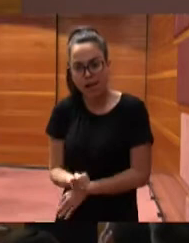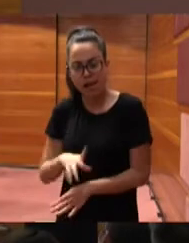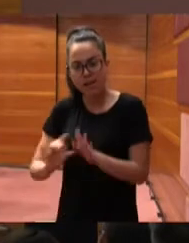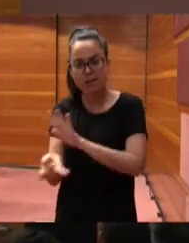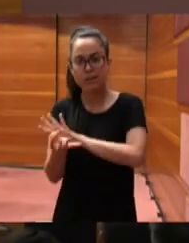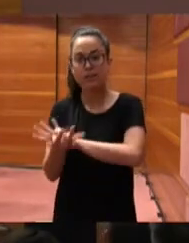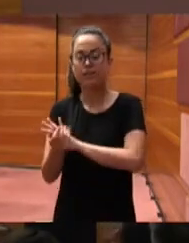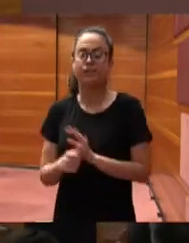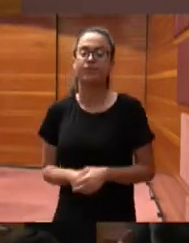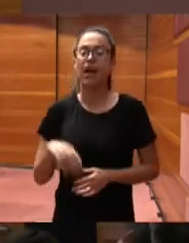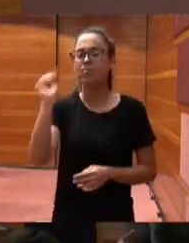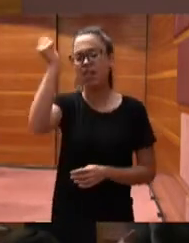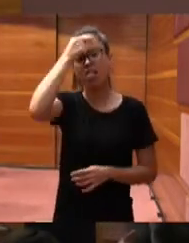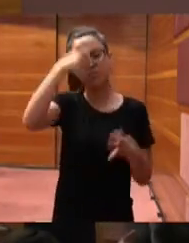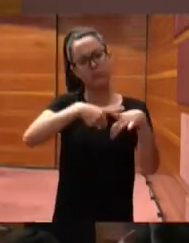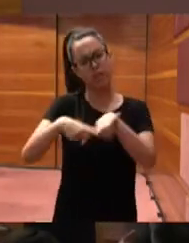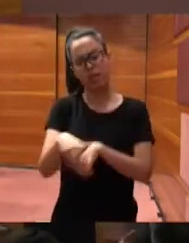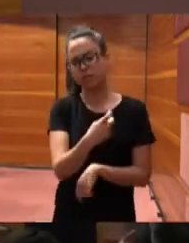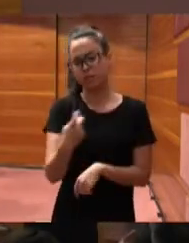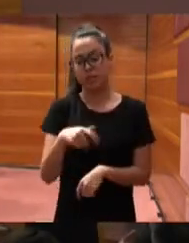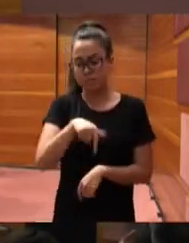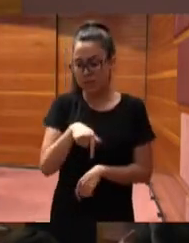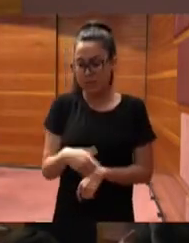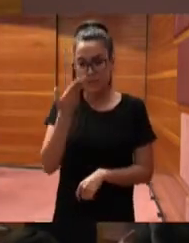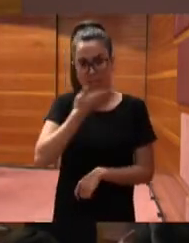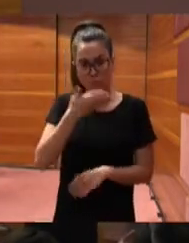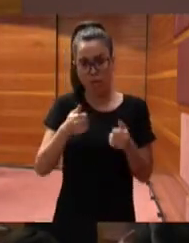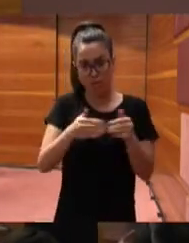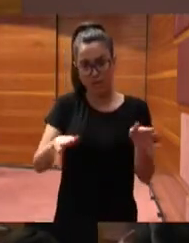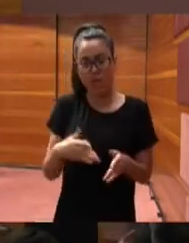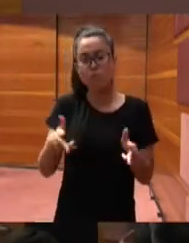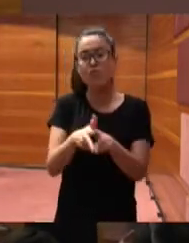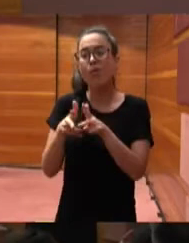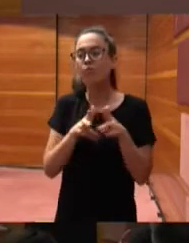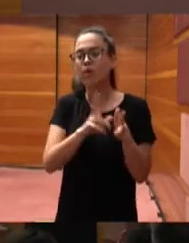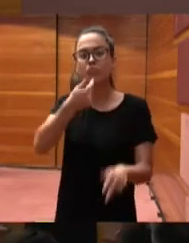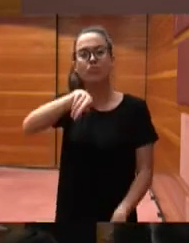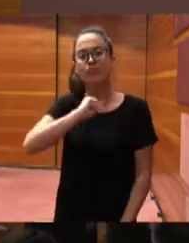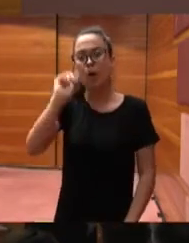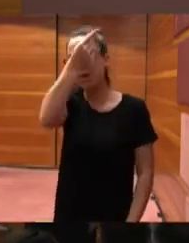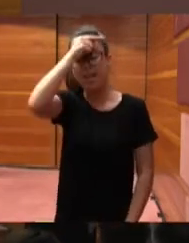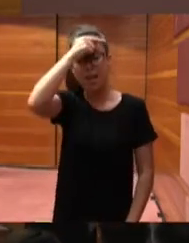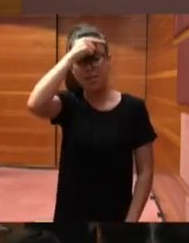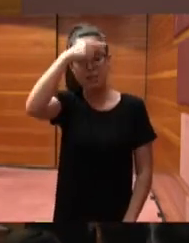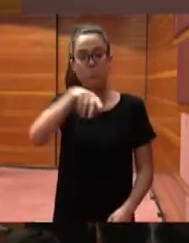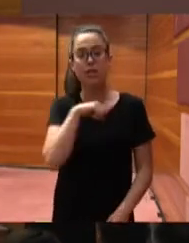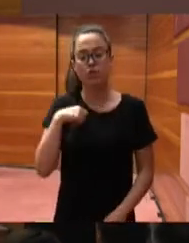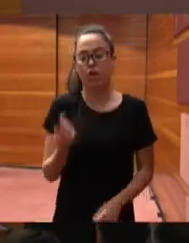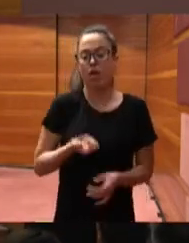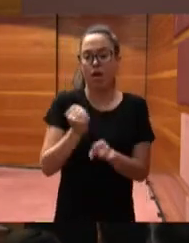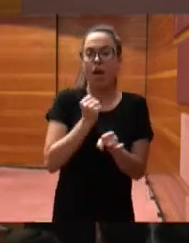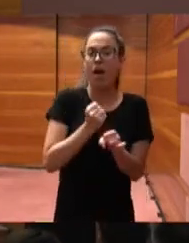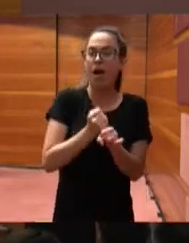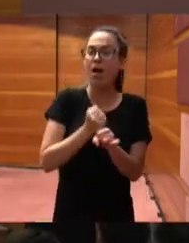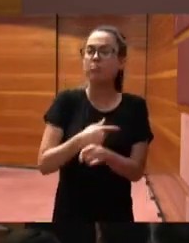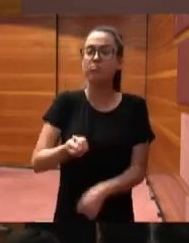Para eso hace falta bastante habilidad. Una cosa que me ha encantado de esta Escuela de Ciudadanía es ver que habéis trabajado habilidades personales. Supongo que todos